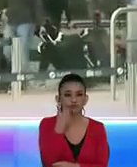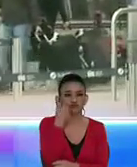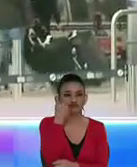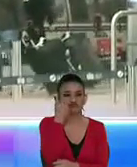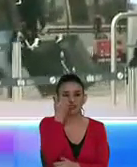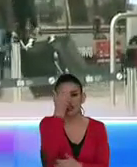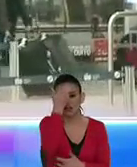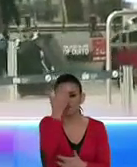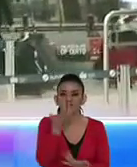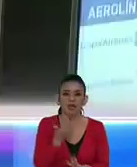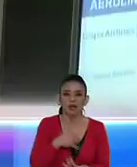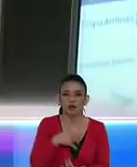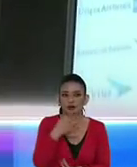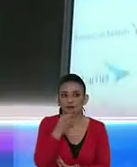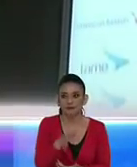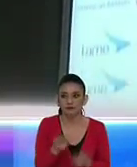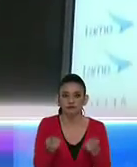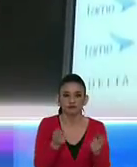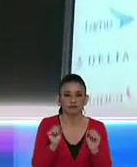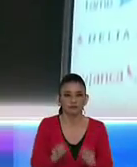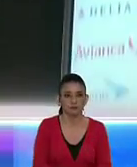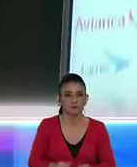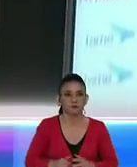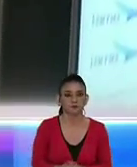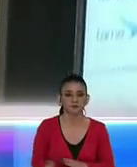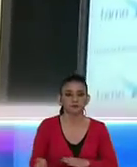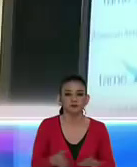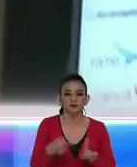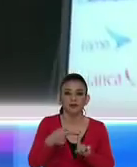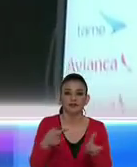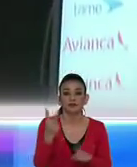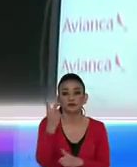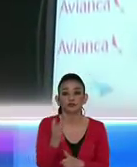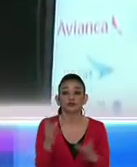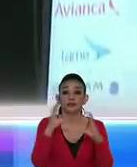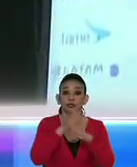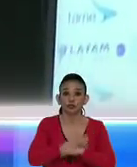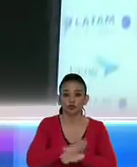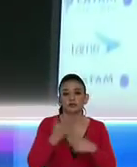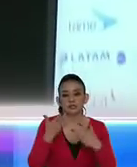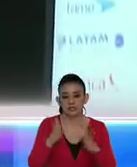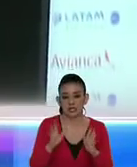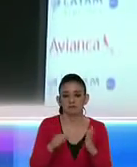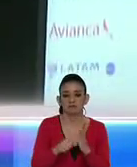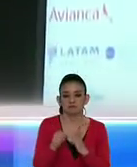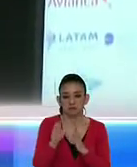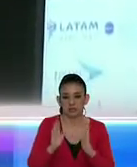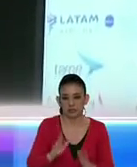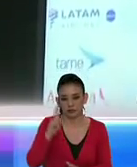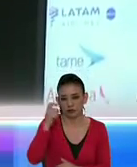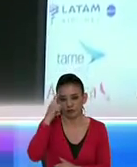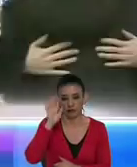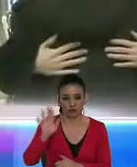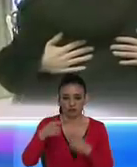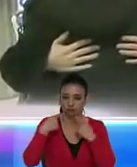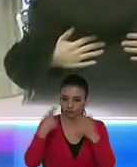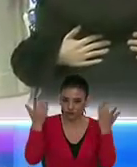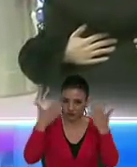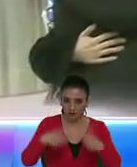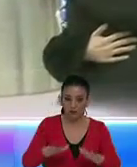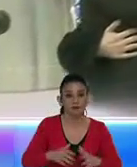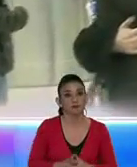coronavirus. También recalcar que a partir de las 12 de la noche, tal como había mencionado la ministra de Gobierno María Paula Romo, se